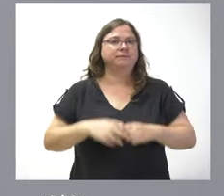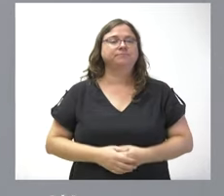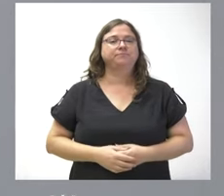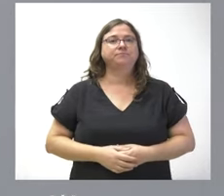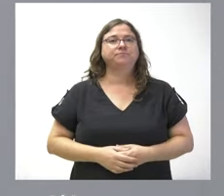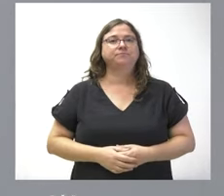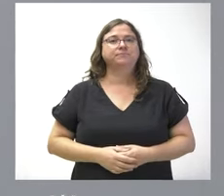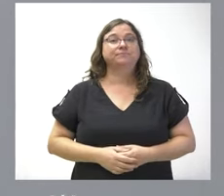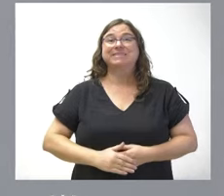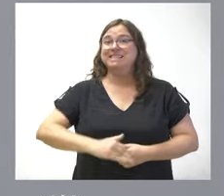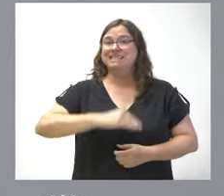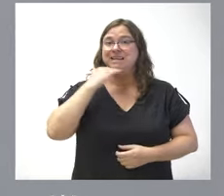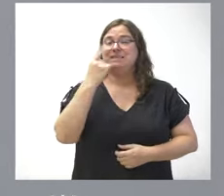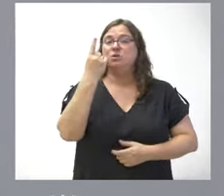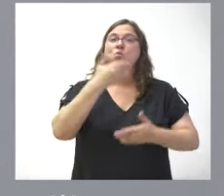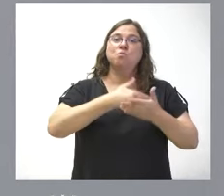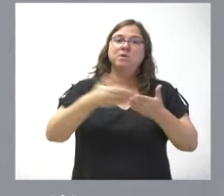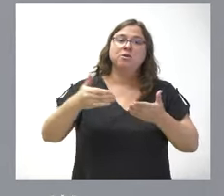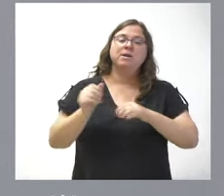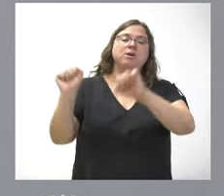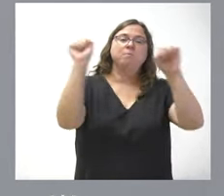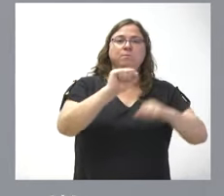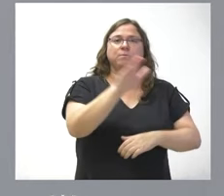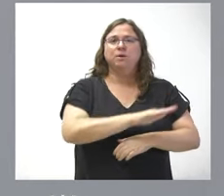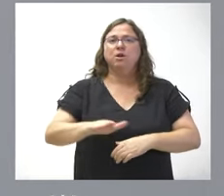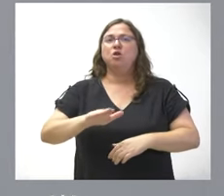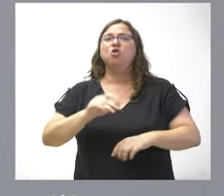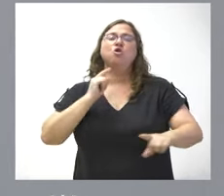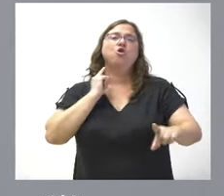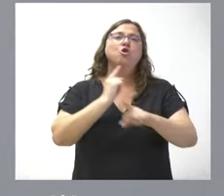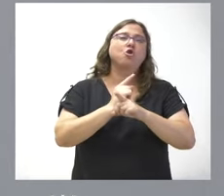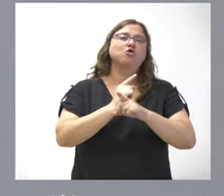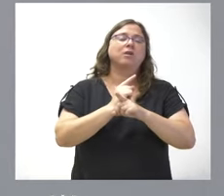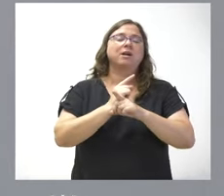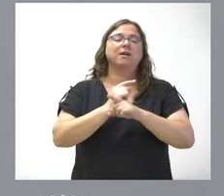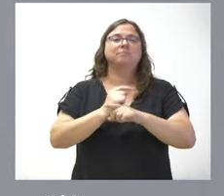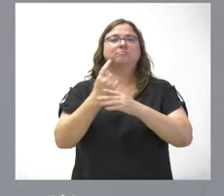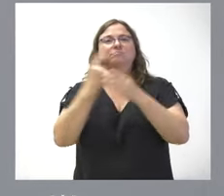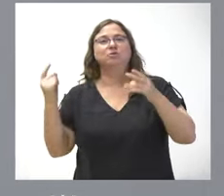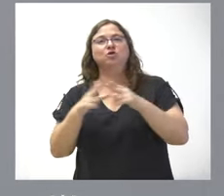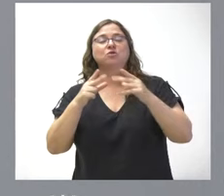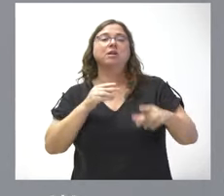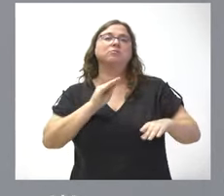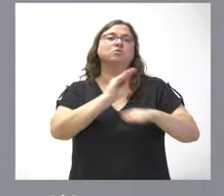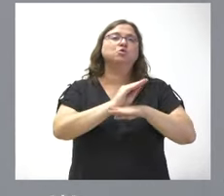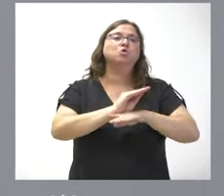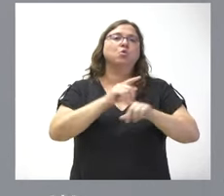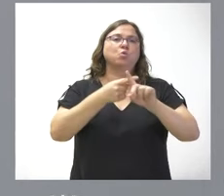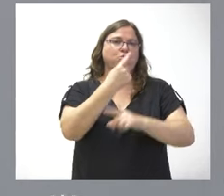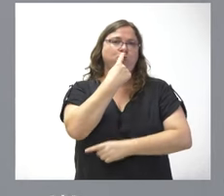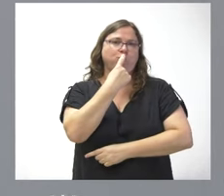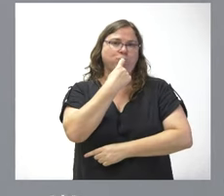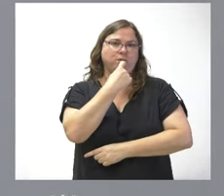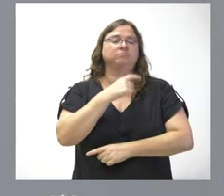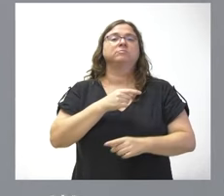destina casi un millón de euros a la protección de la infancia la lucha contra el CR social a través de Cruz Roja una una cruz roja por tanto en este ámbito